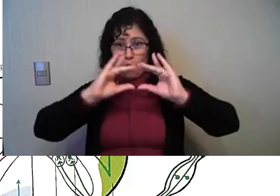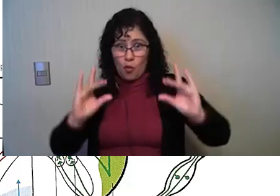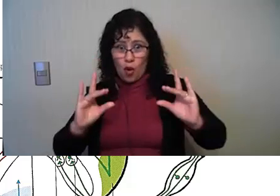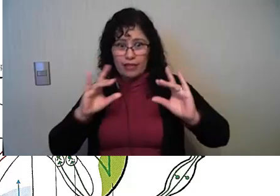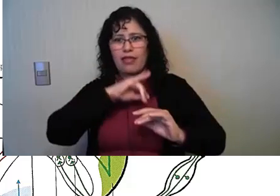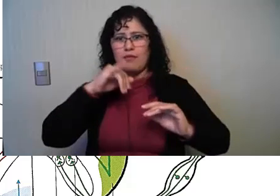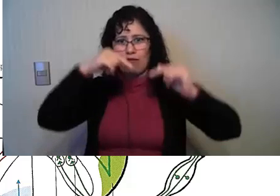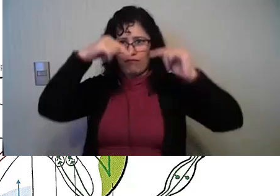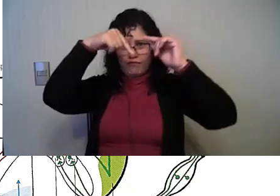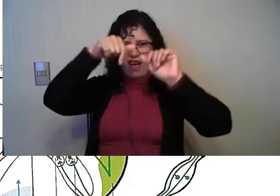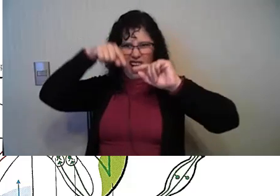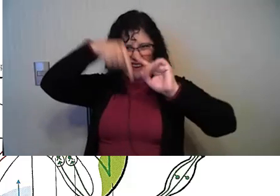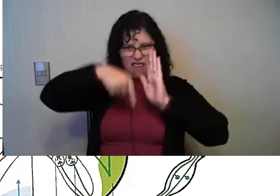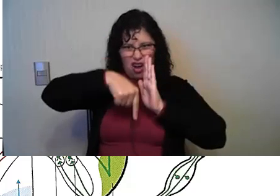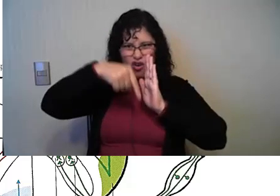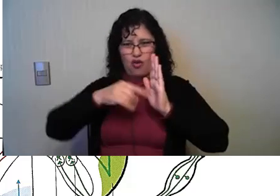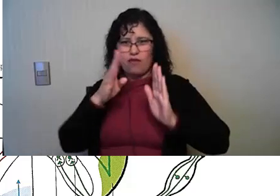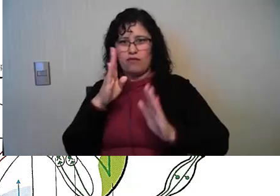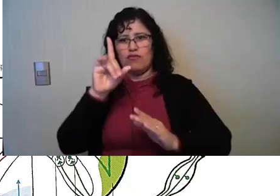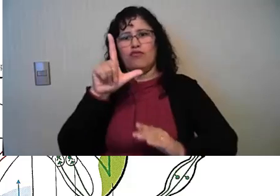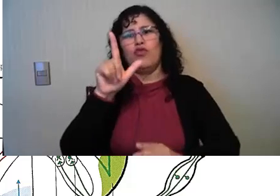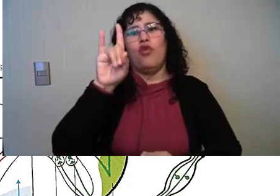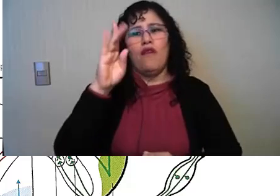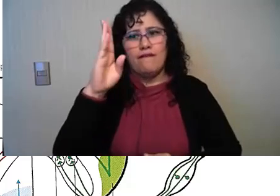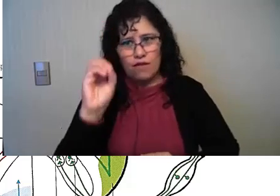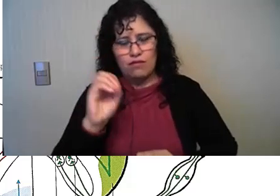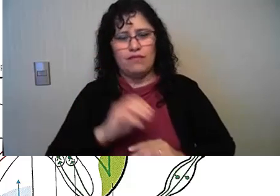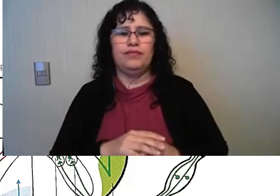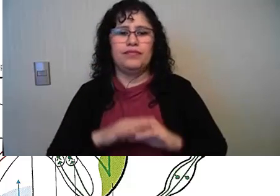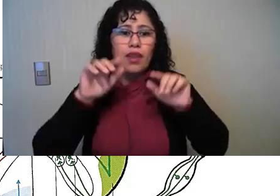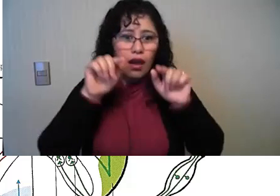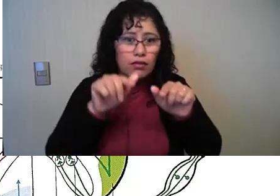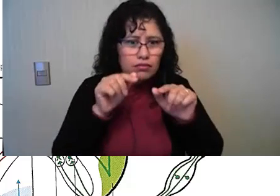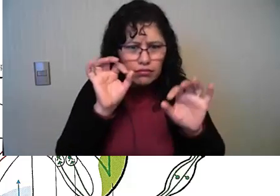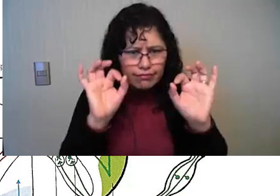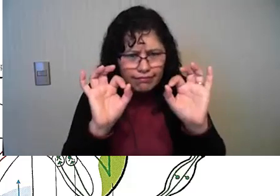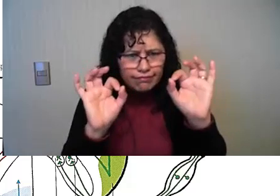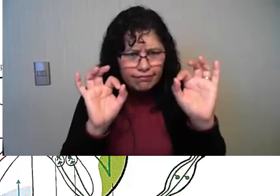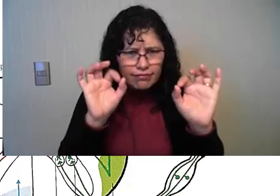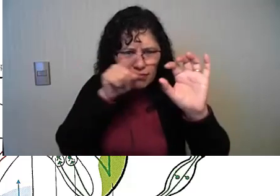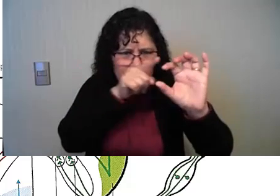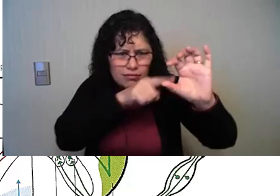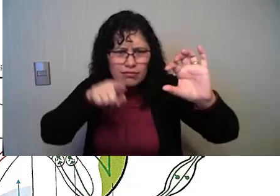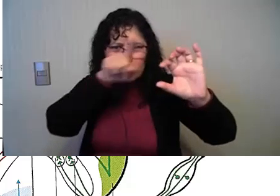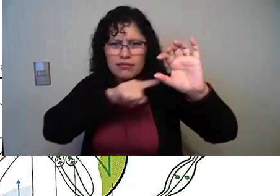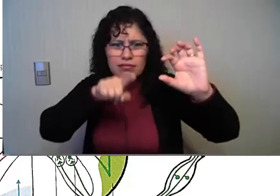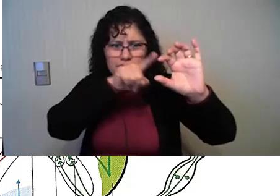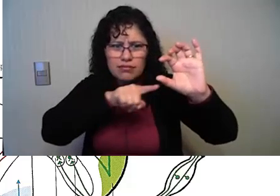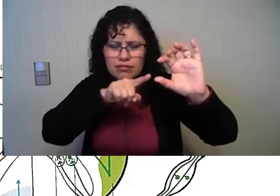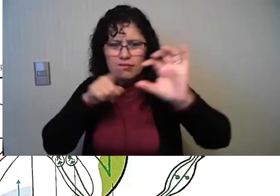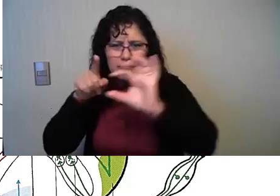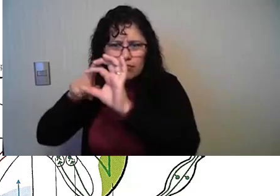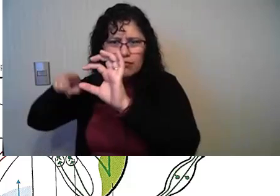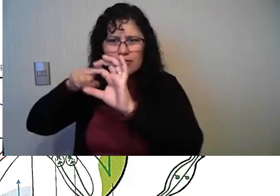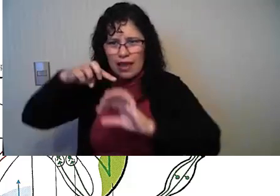al bulbo. Estos elementos que están marcados aquí, este círculo, corresponden a los